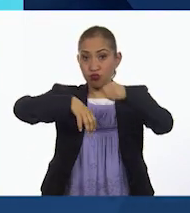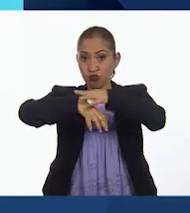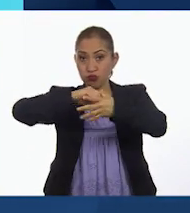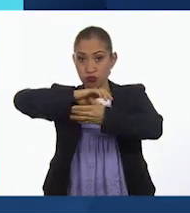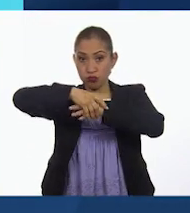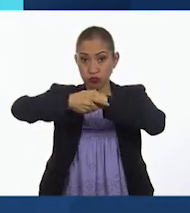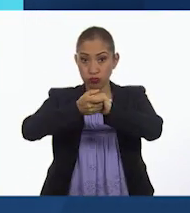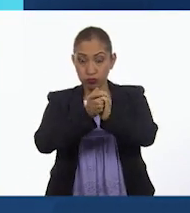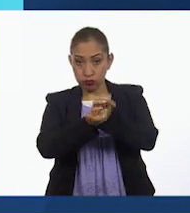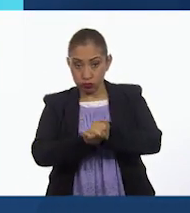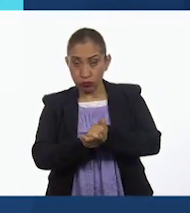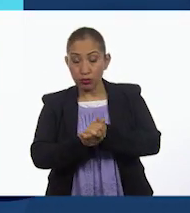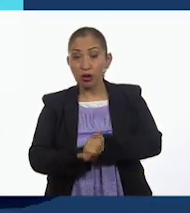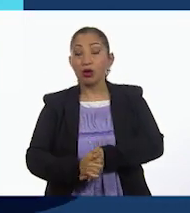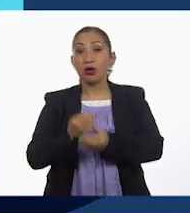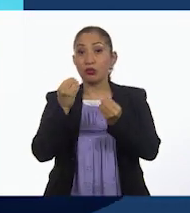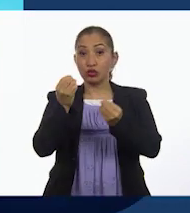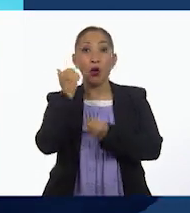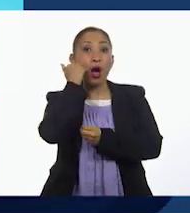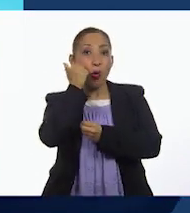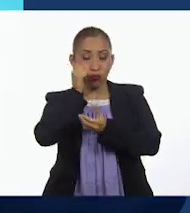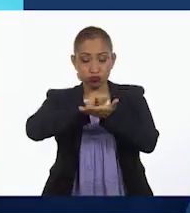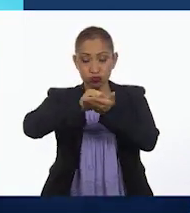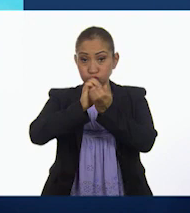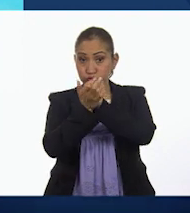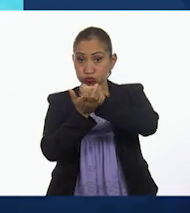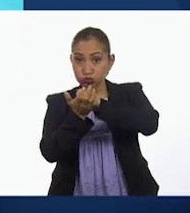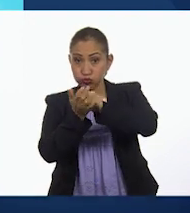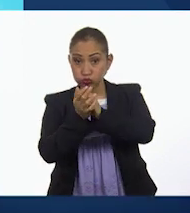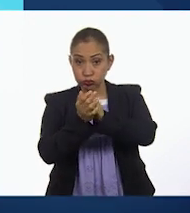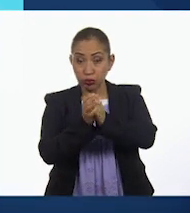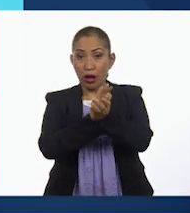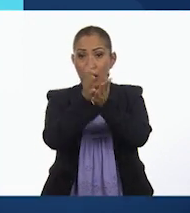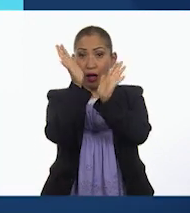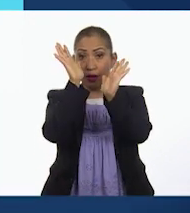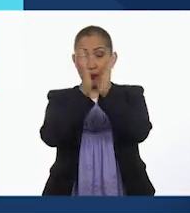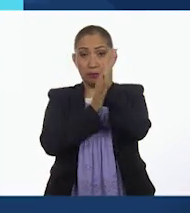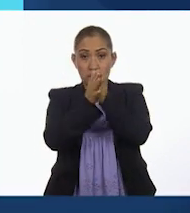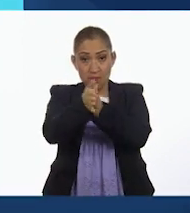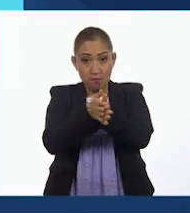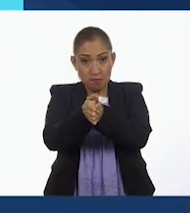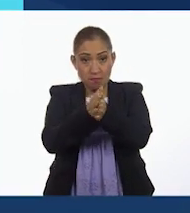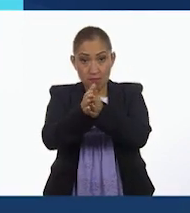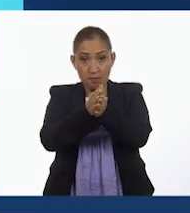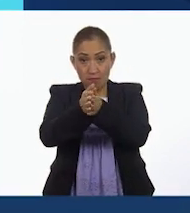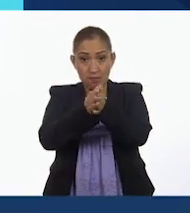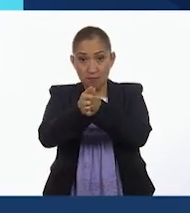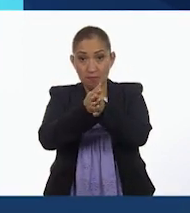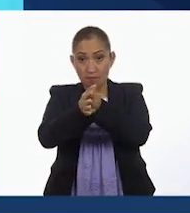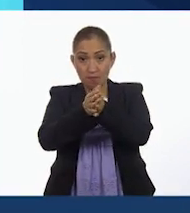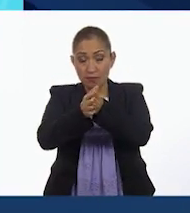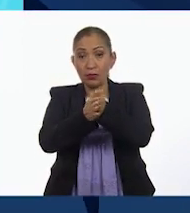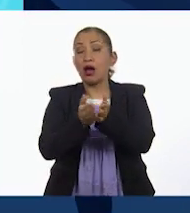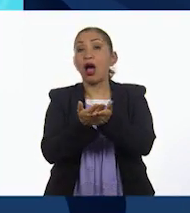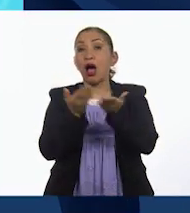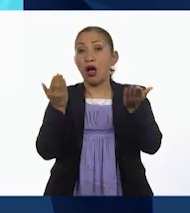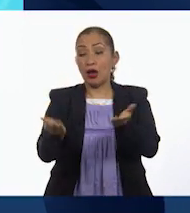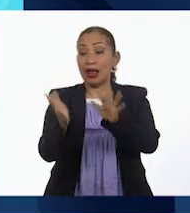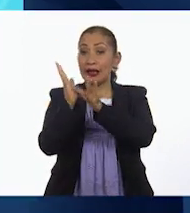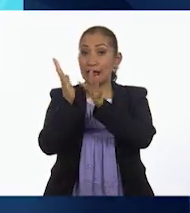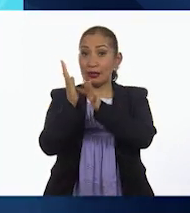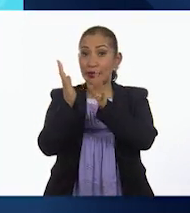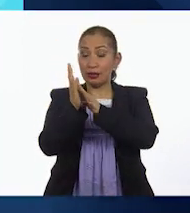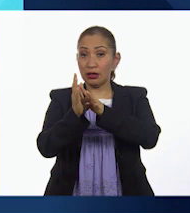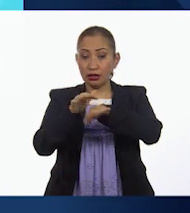manos. Usa suficiente jabón. Frota tus palmas una con la otra. Ahora, frota la